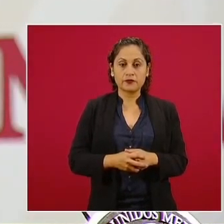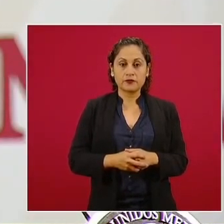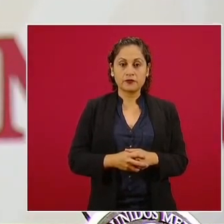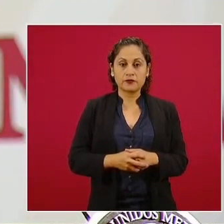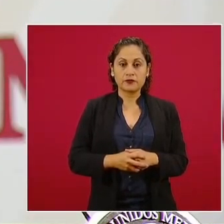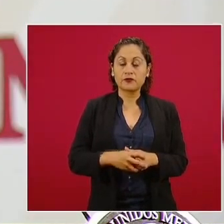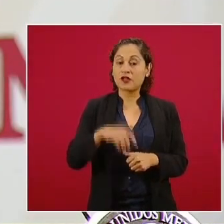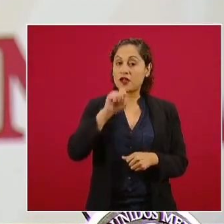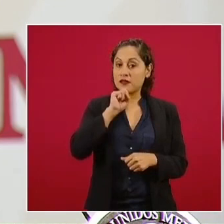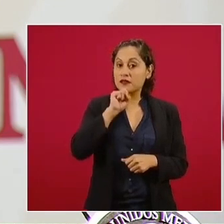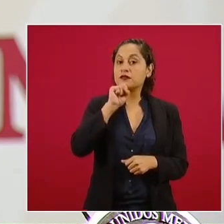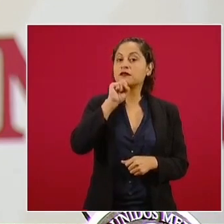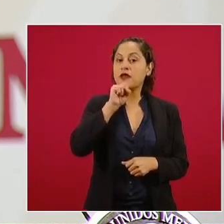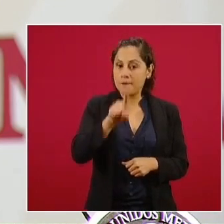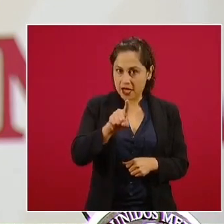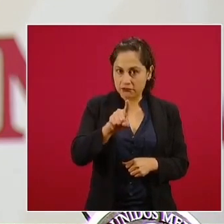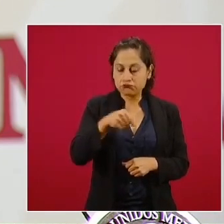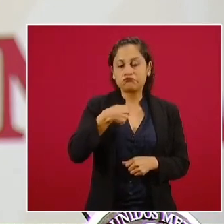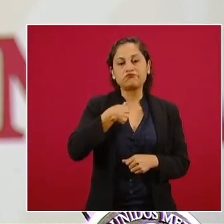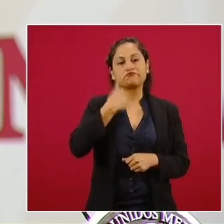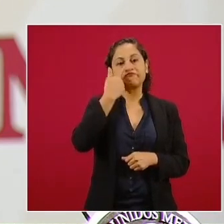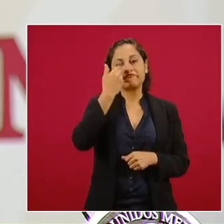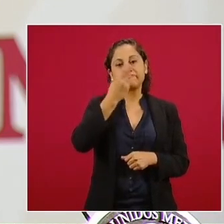preocupe más de la cuenta.